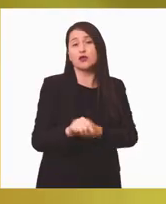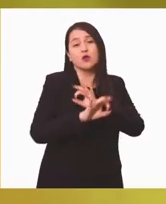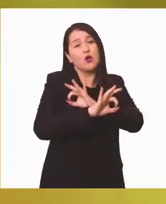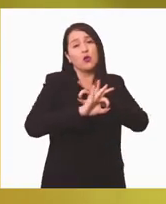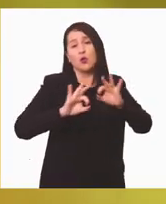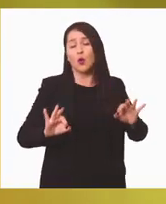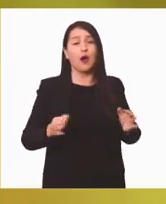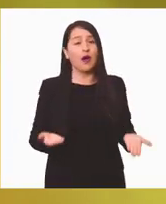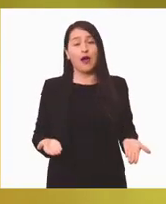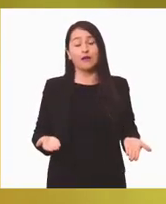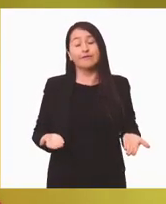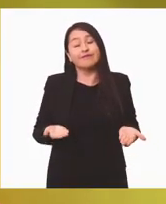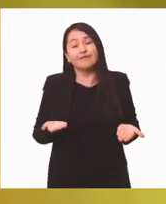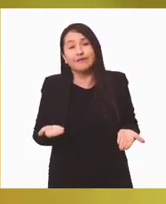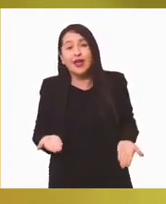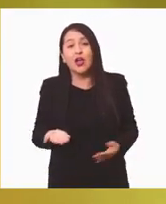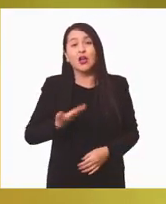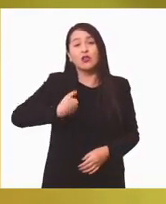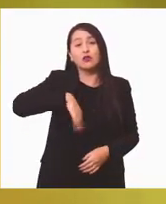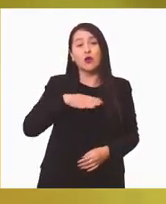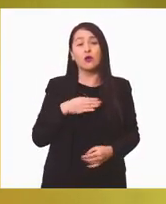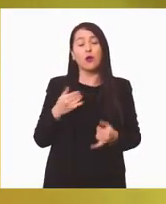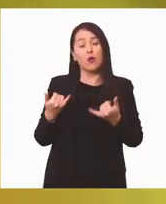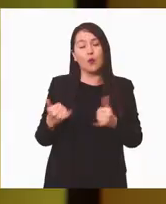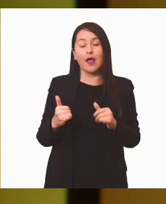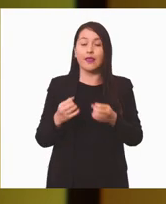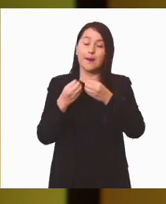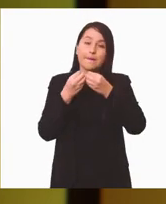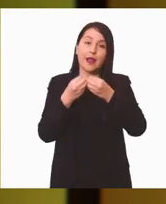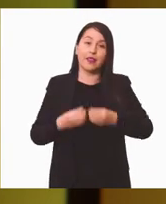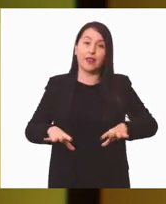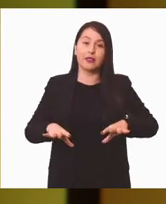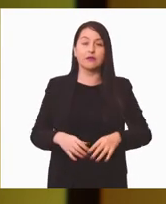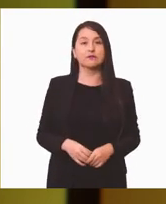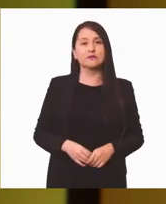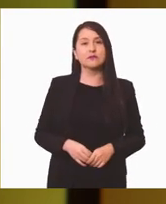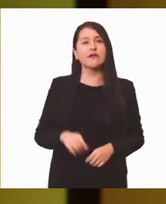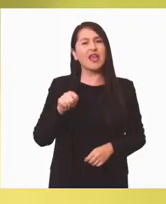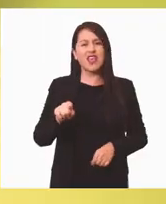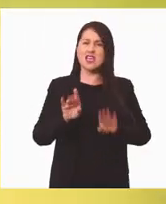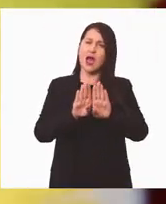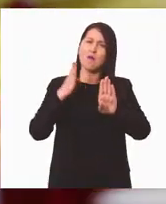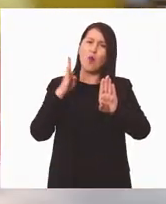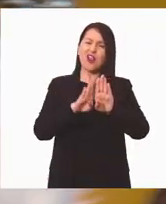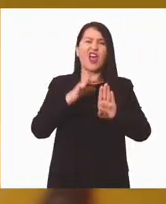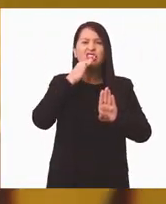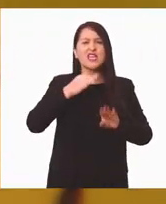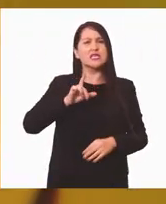pasado. Por algo, somos juguetes perdidos. ¿Y esa puerta detrás de su trono que dice salida?